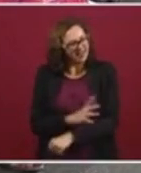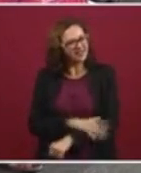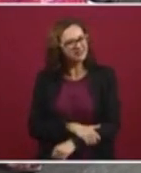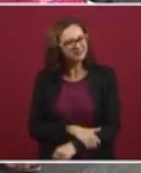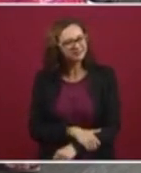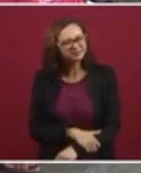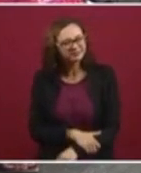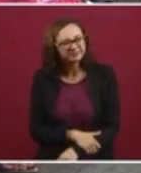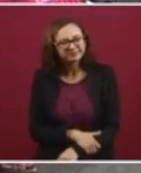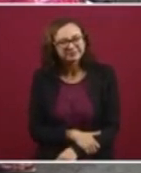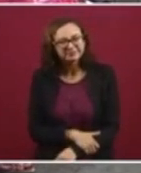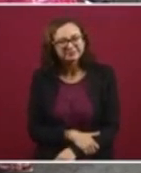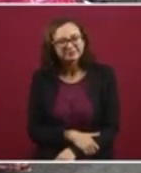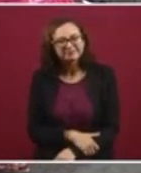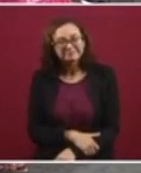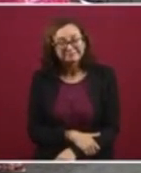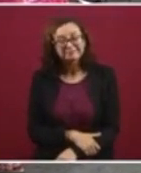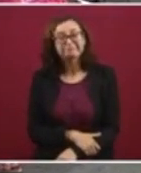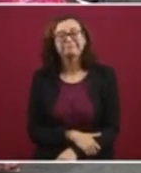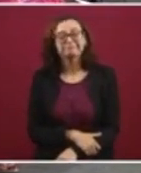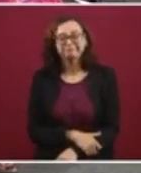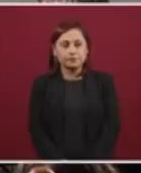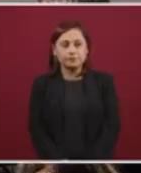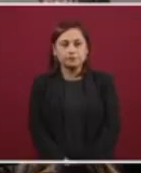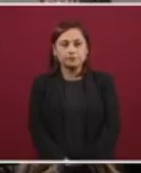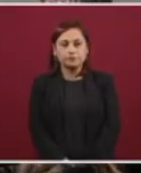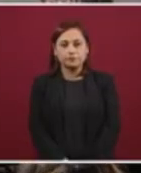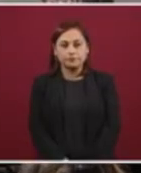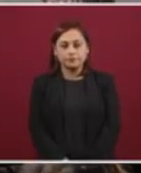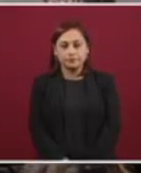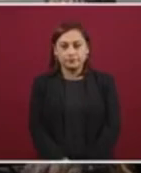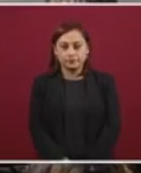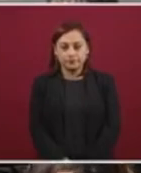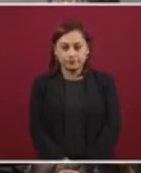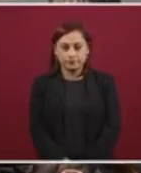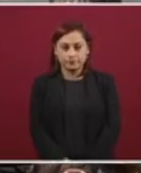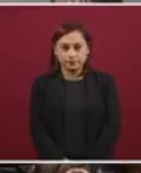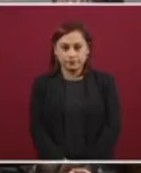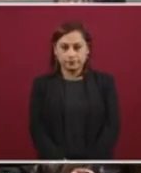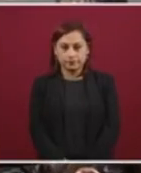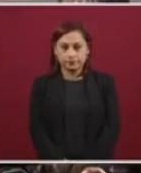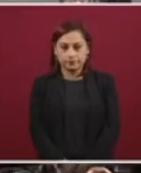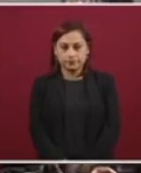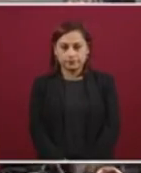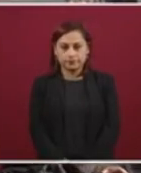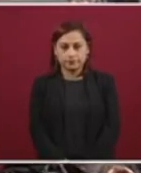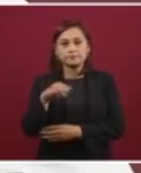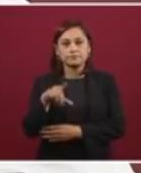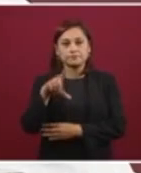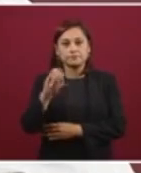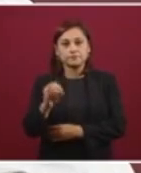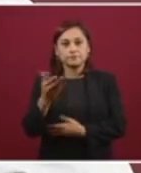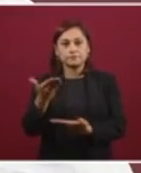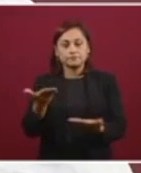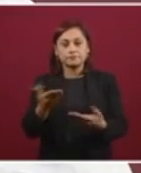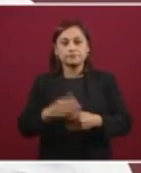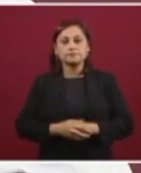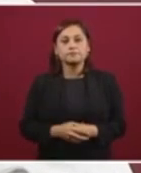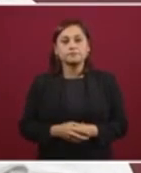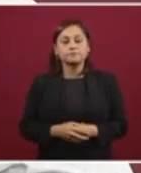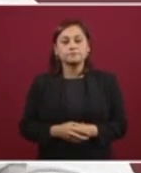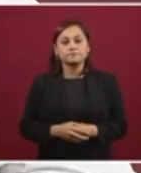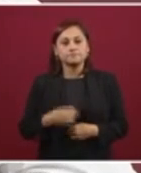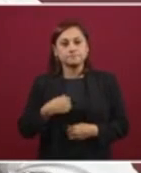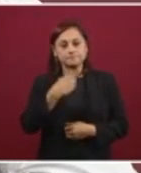municipales de Metlatónoc y Cochoapa el Grande, en la montaña alta de Guerrero, agradecieron el apoyo a sus comunidades. Muchas